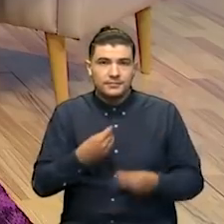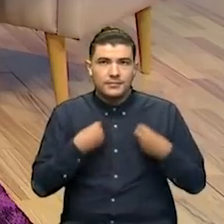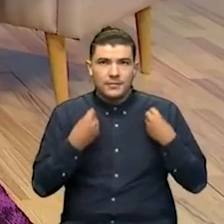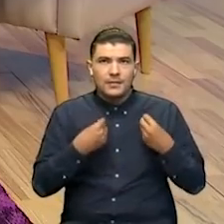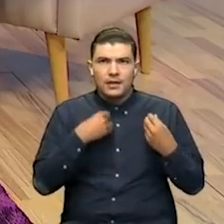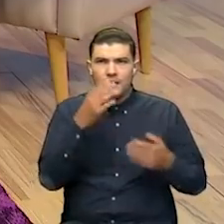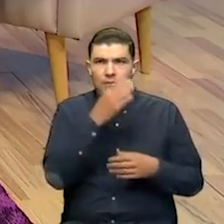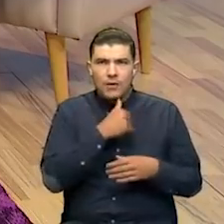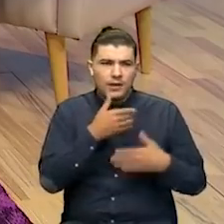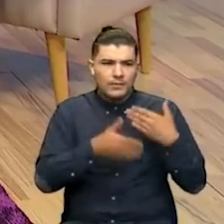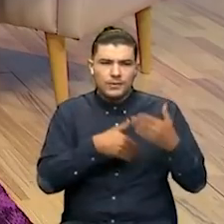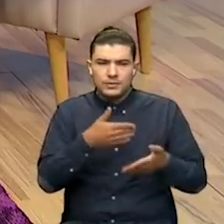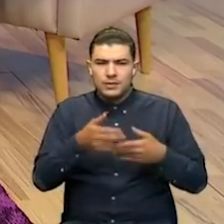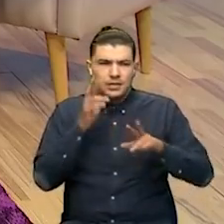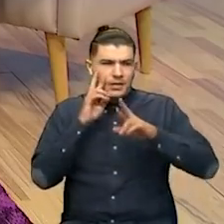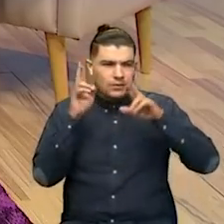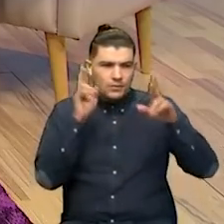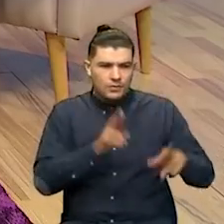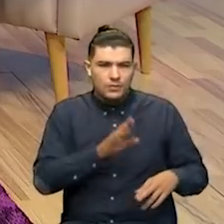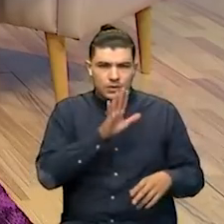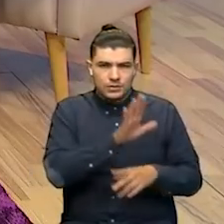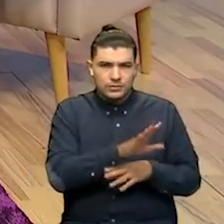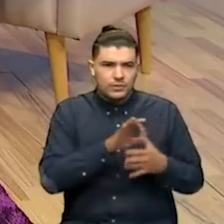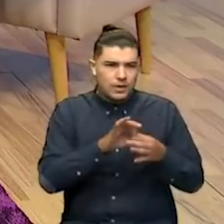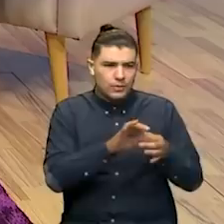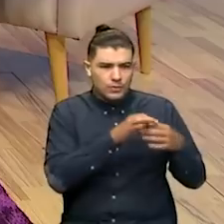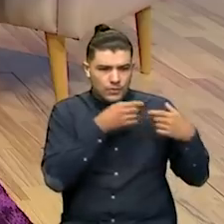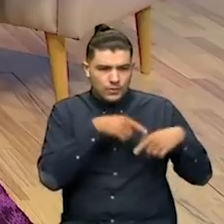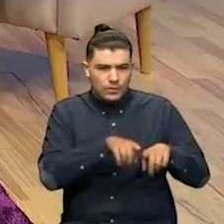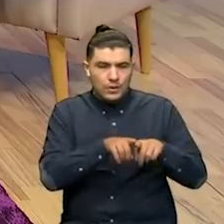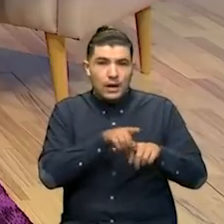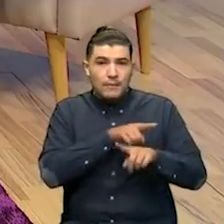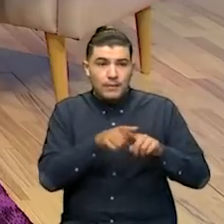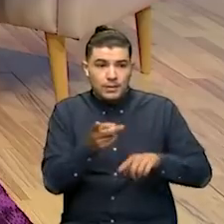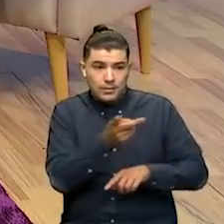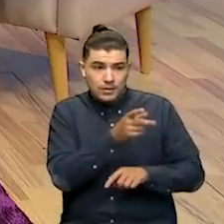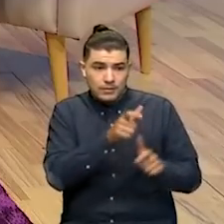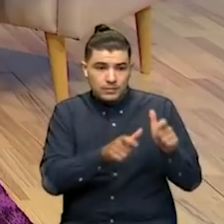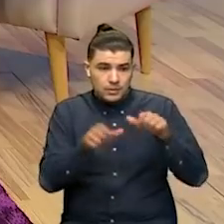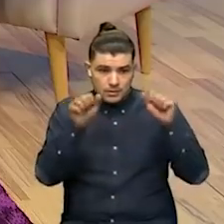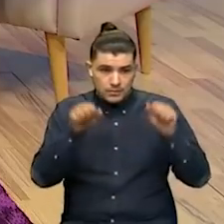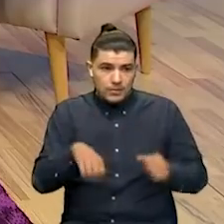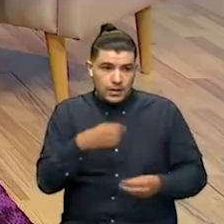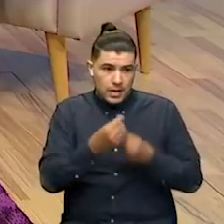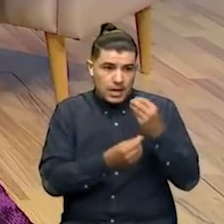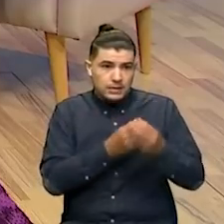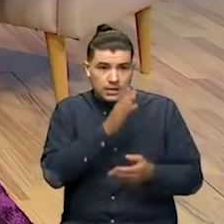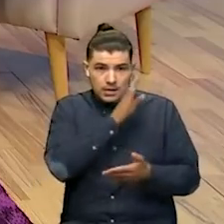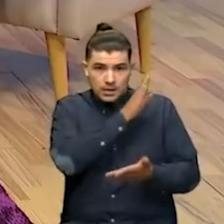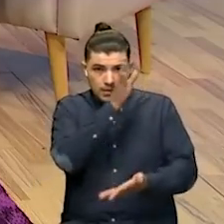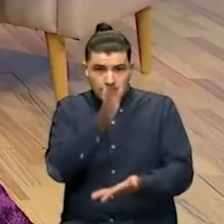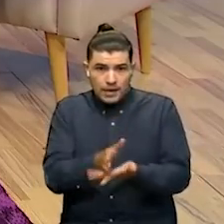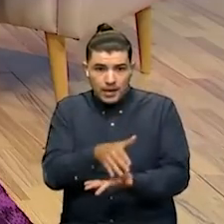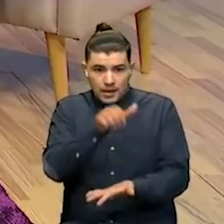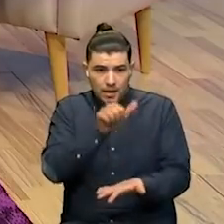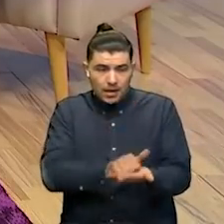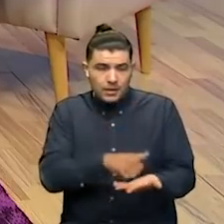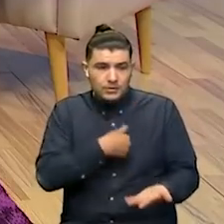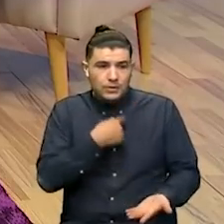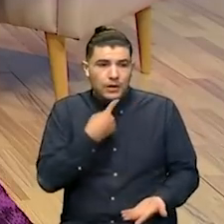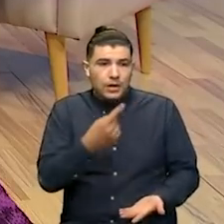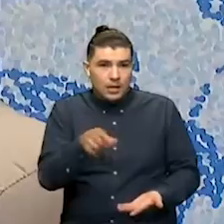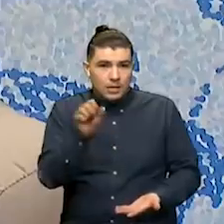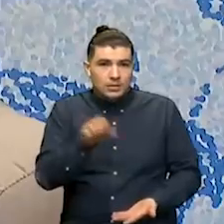proceso que declare la unión. Sí. Lo que ellos pueden hacer es ir ante un notario y decir que